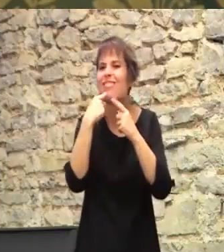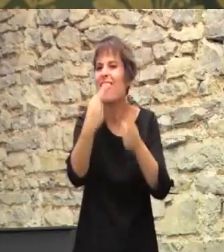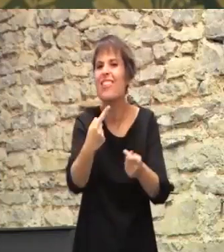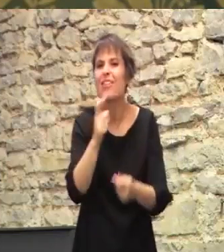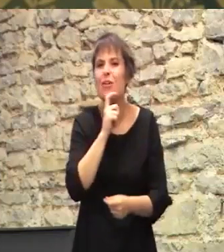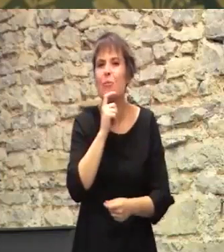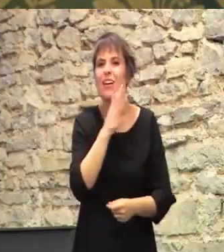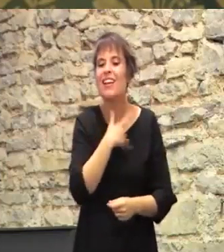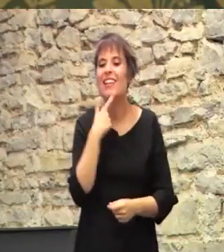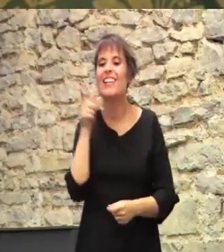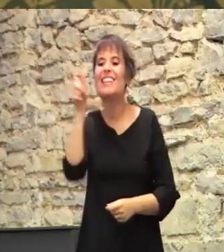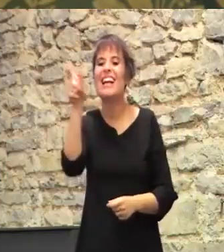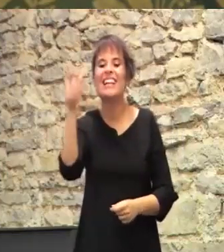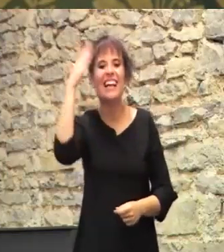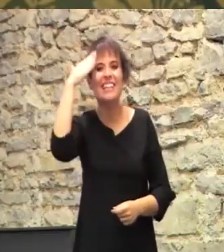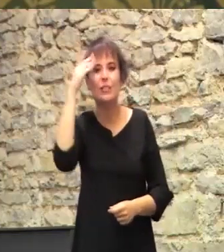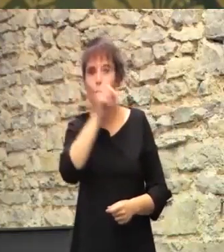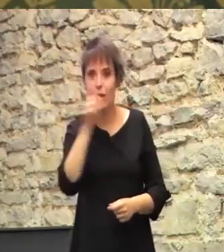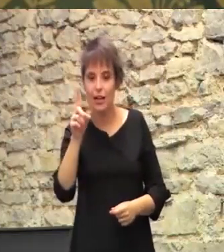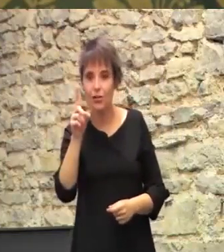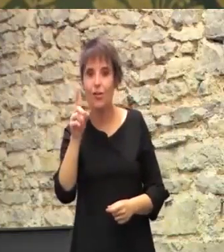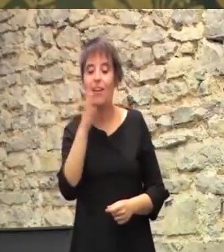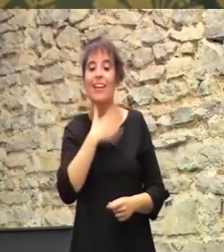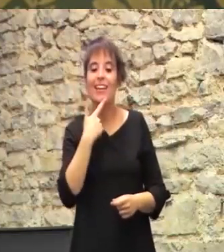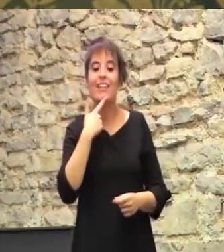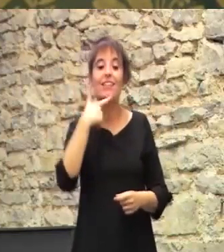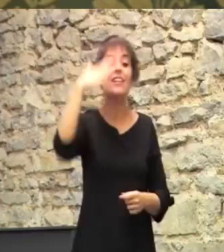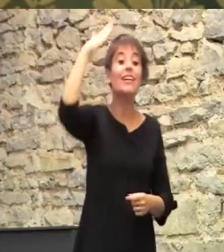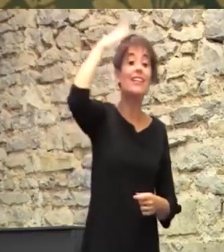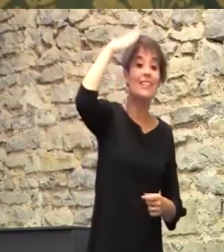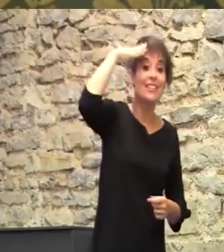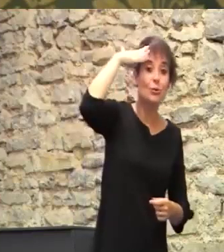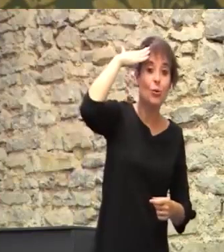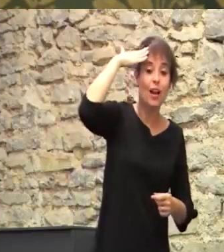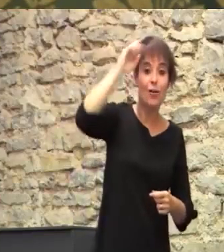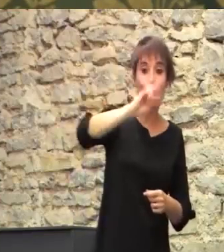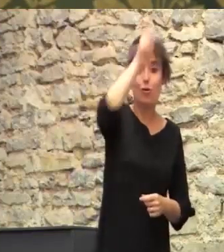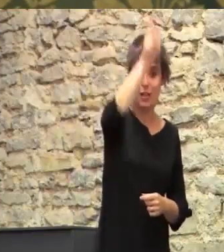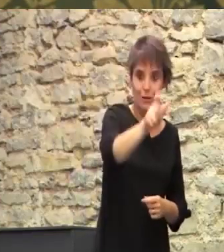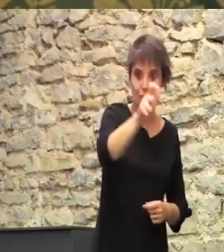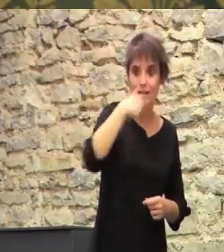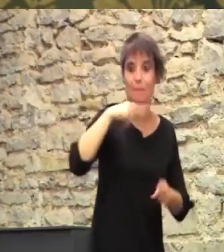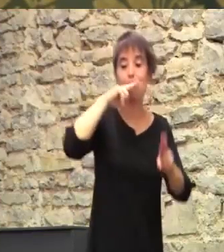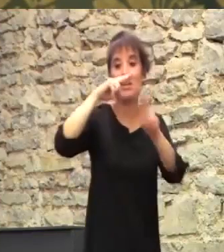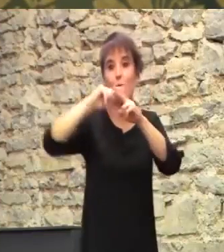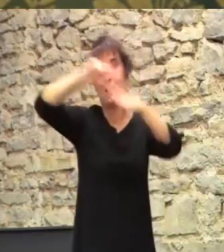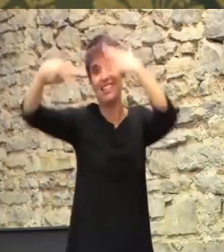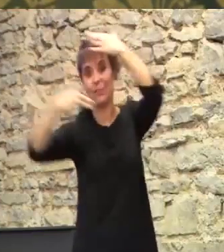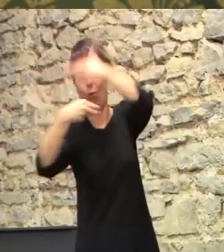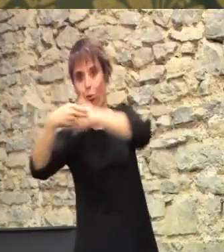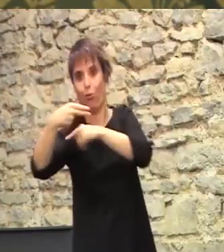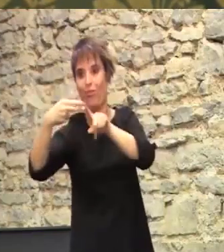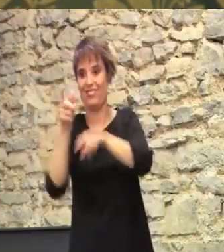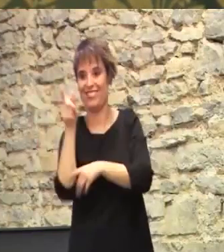no la tarjeta del titular sino la extensión tenían una tarjeta de extensión entonces qué sucedía